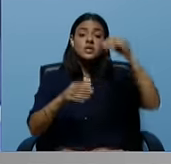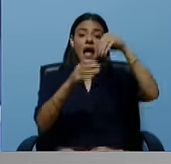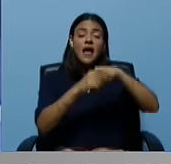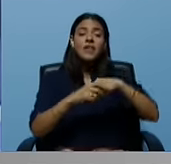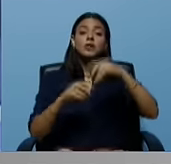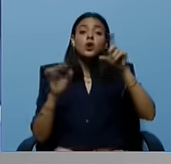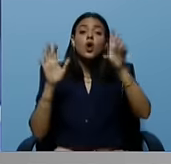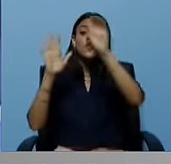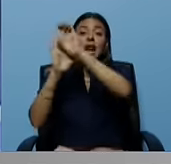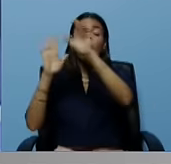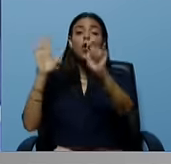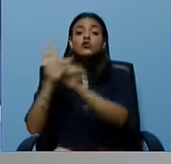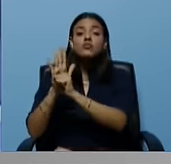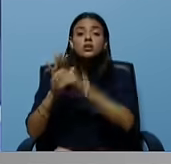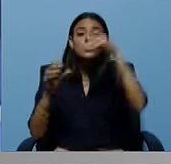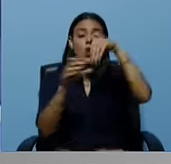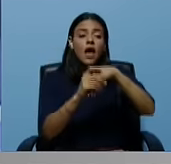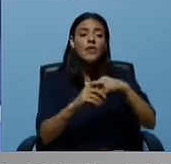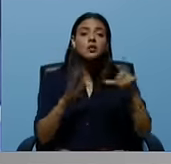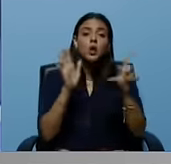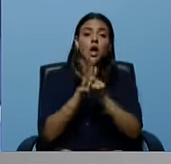marco de la Constitución,